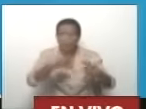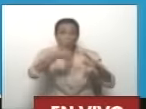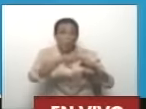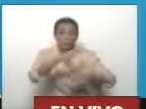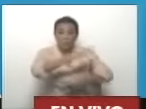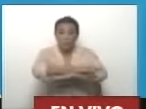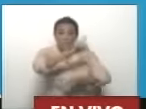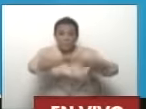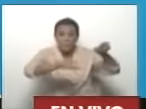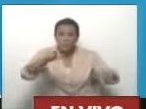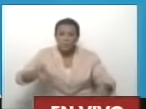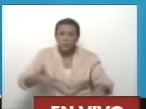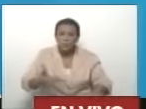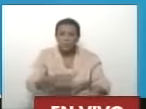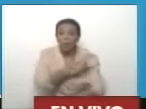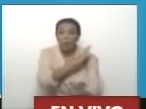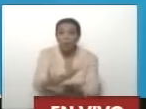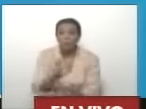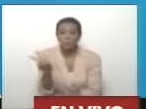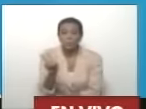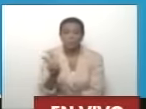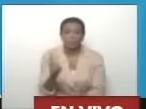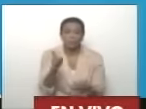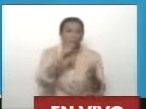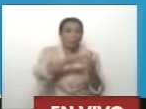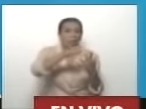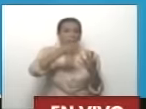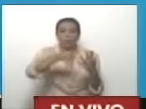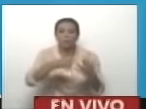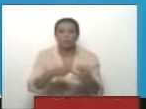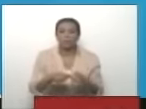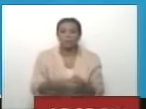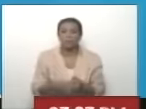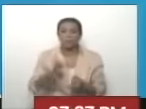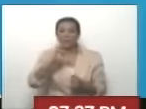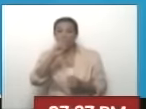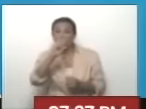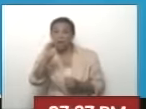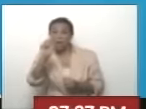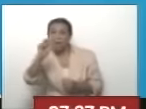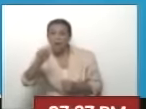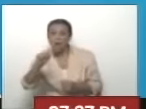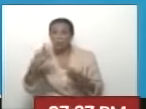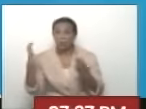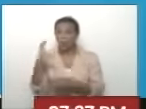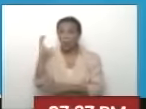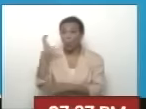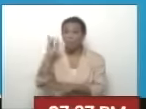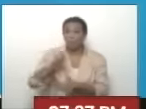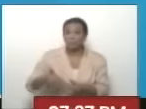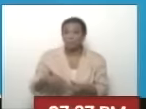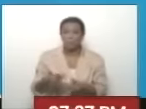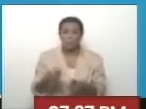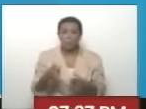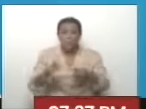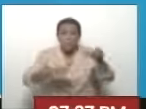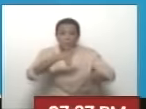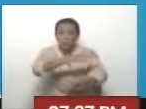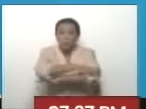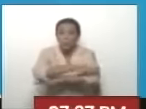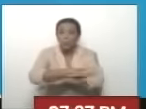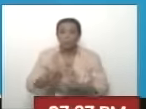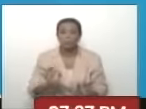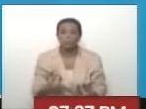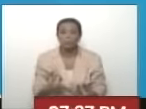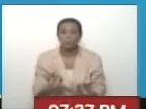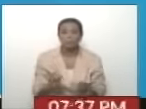actores de la derecha, la ultraderecha, Iván Duque y toda la ultraderecha, sicarial, salen con la